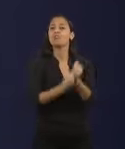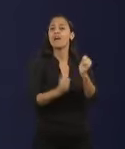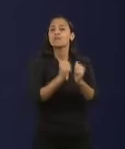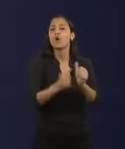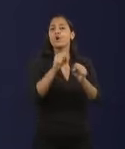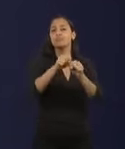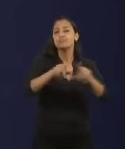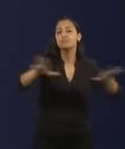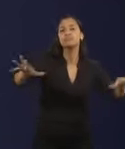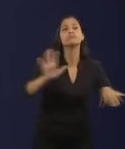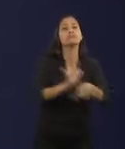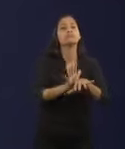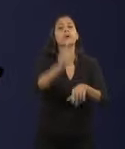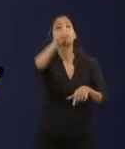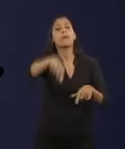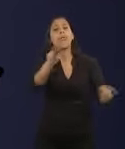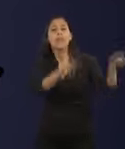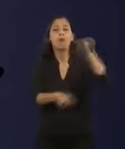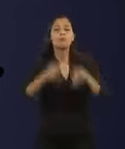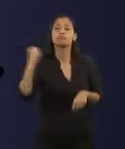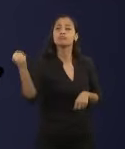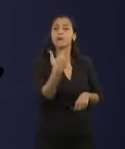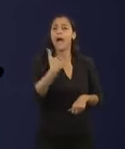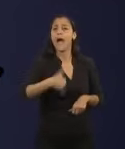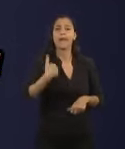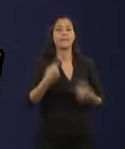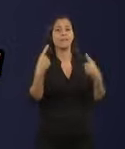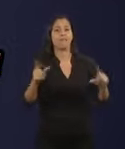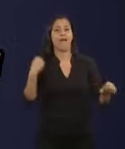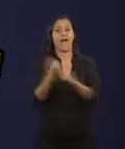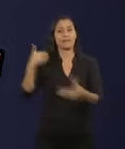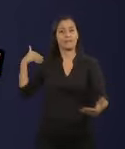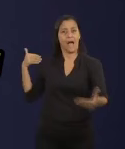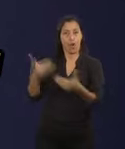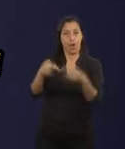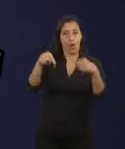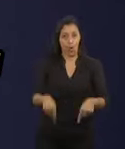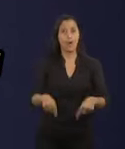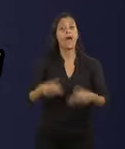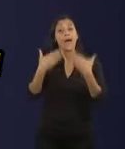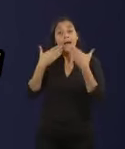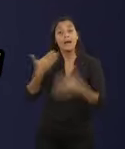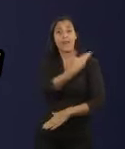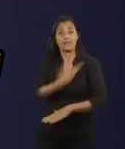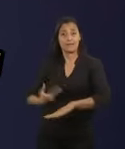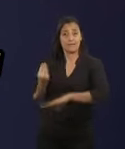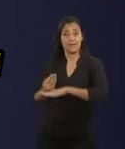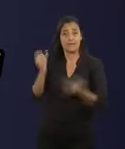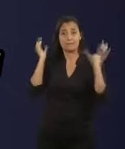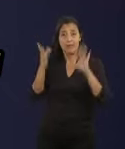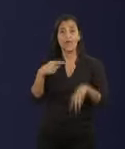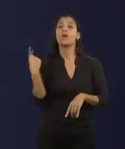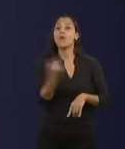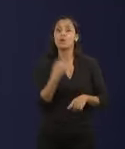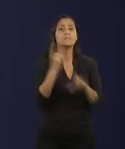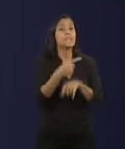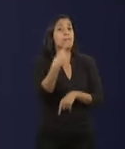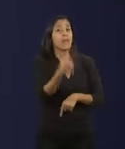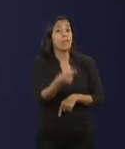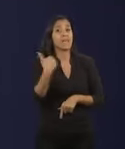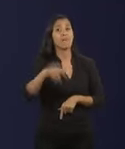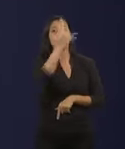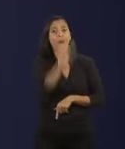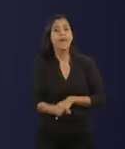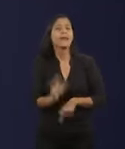para una Argentina distinta a la que conocimos hasta aquí a esta Argentina que siempre la hemos definido o yo la he